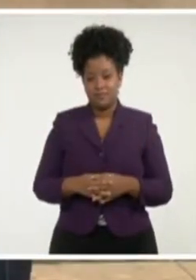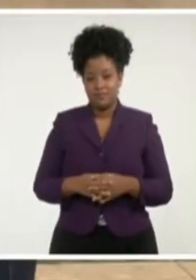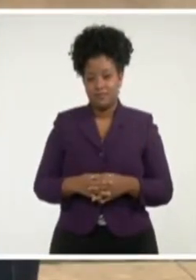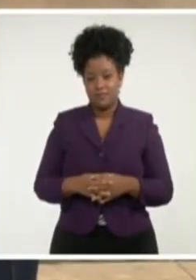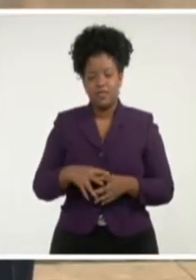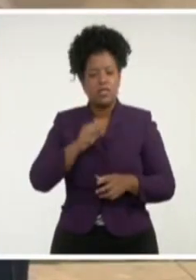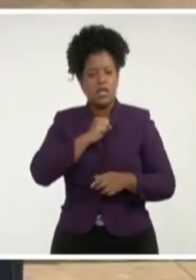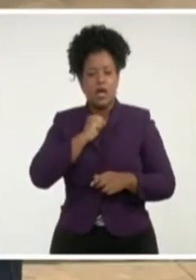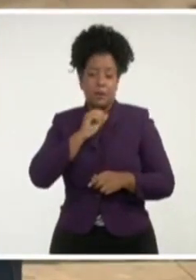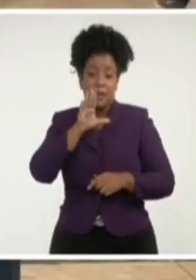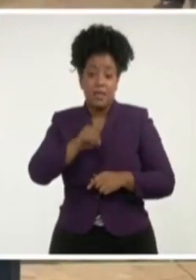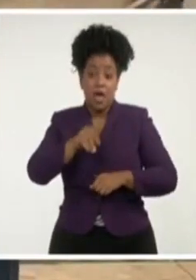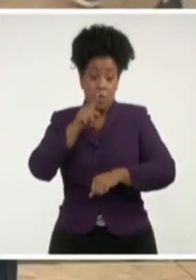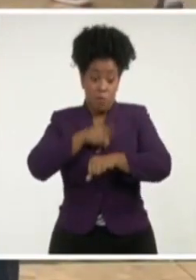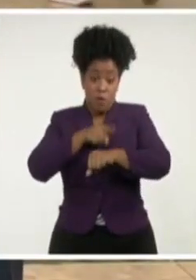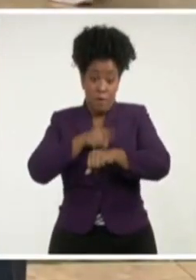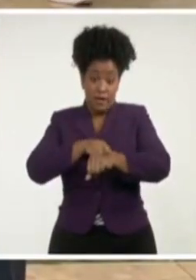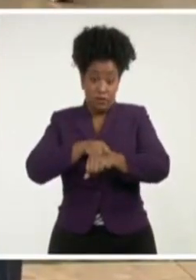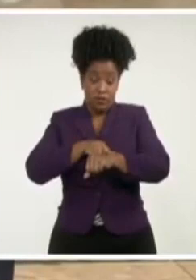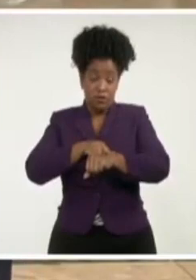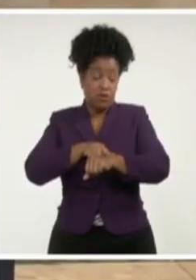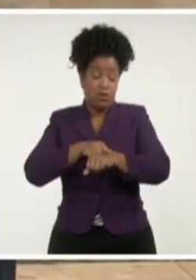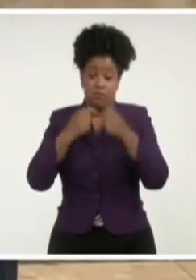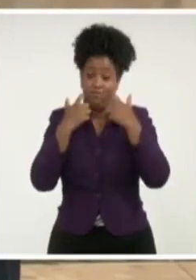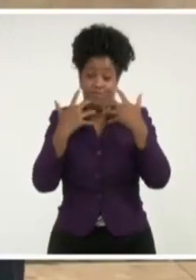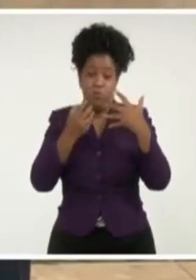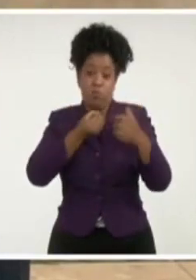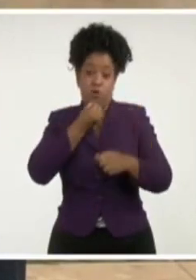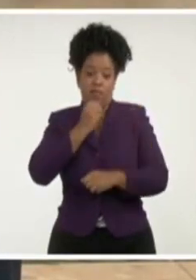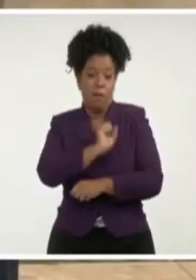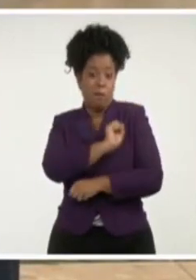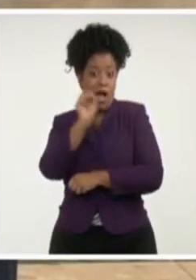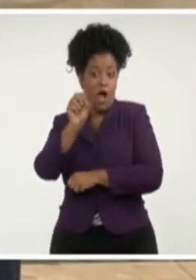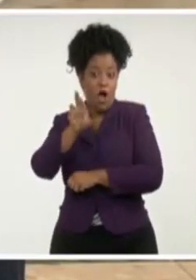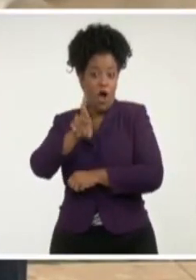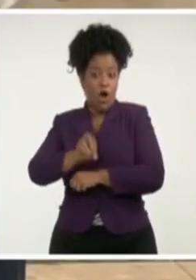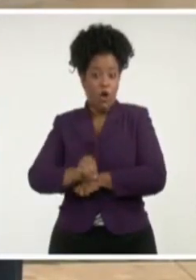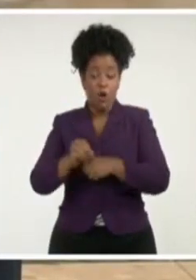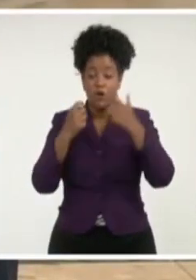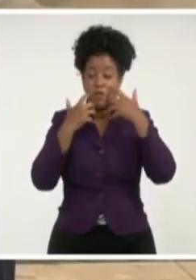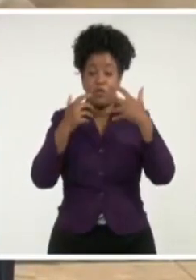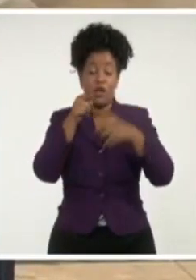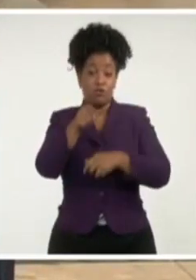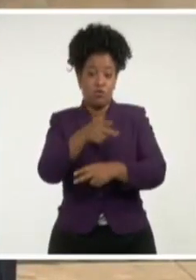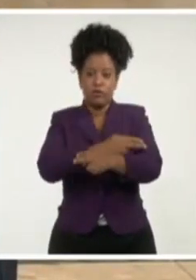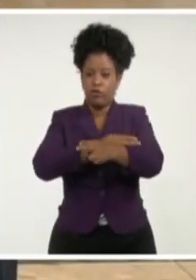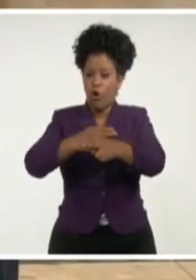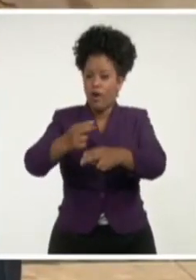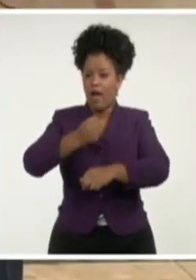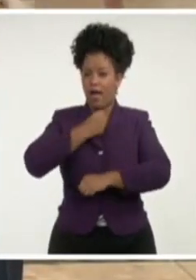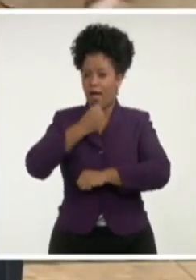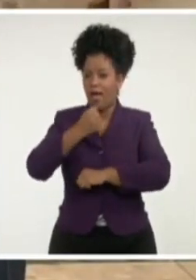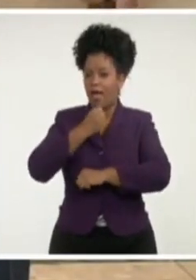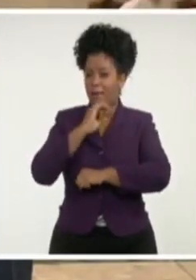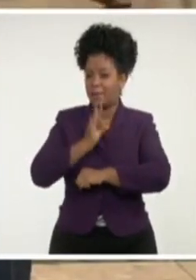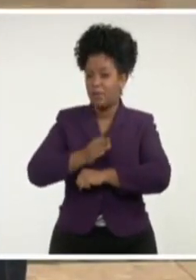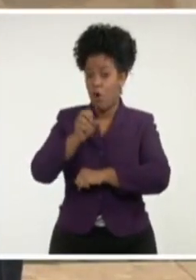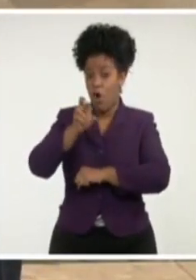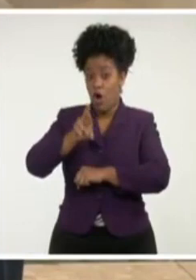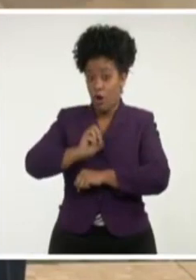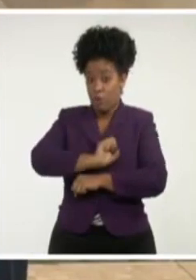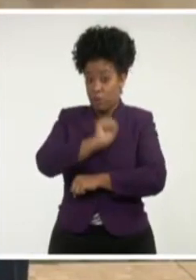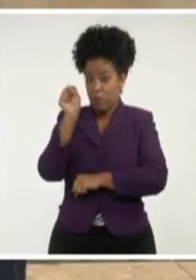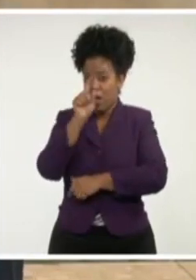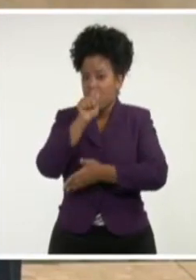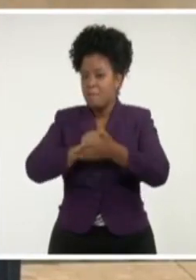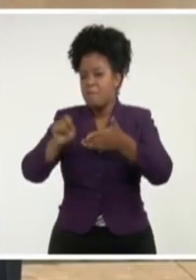el momento cumbre, cuando llegue, esos instantes finales donde ya tienes que narrar la medalla de oro, ¿se planifica